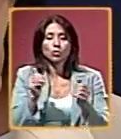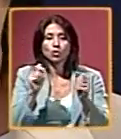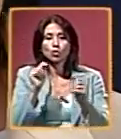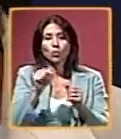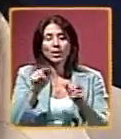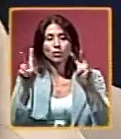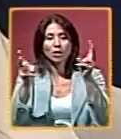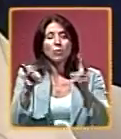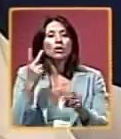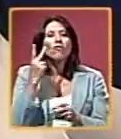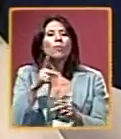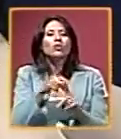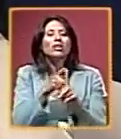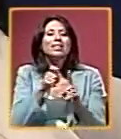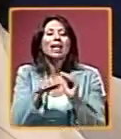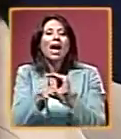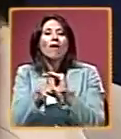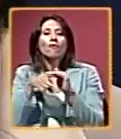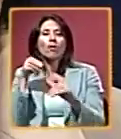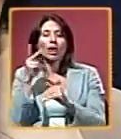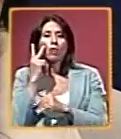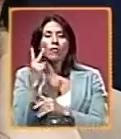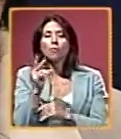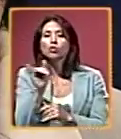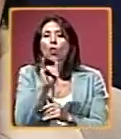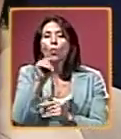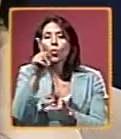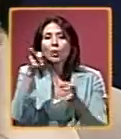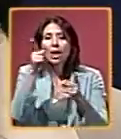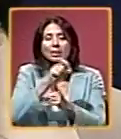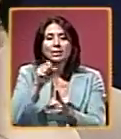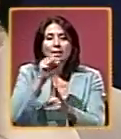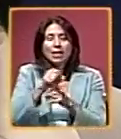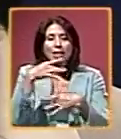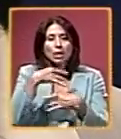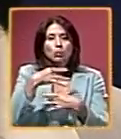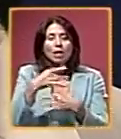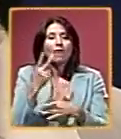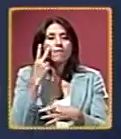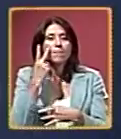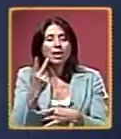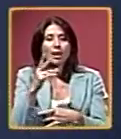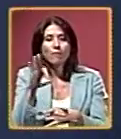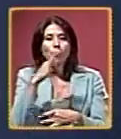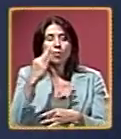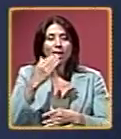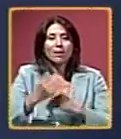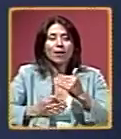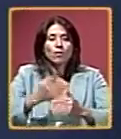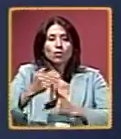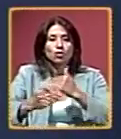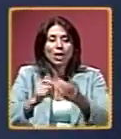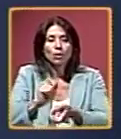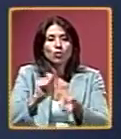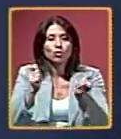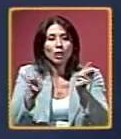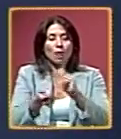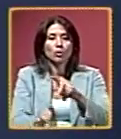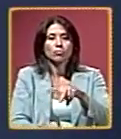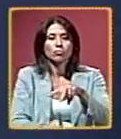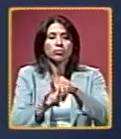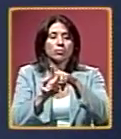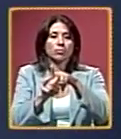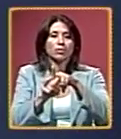desde afuera, lo vemos como un fenómeno también interesante de la manera que va evolucionando y los cambios que se van dando, la composición